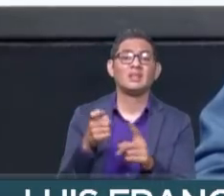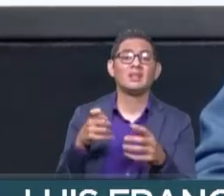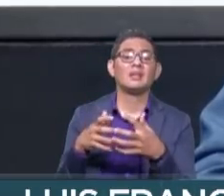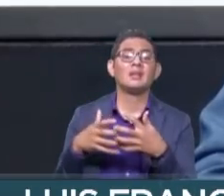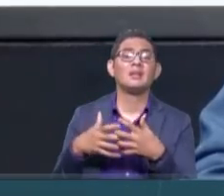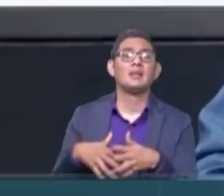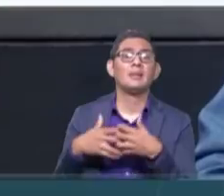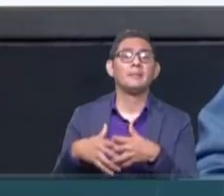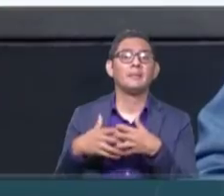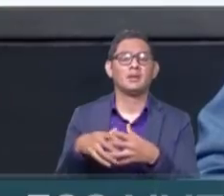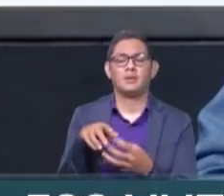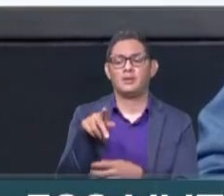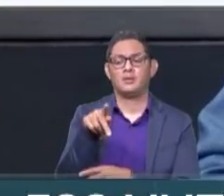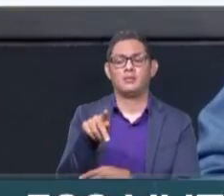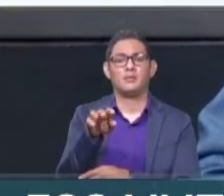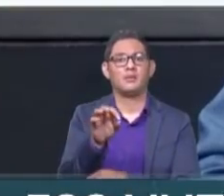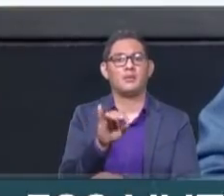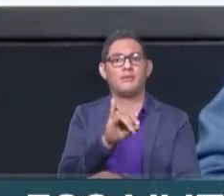farmacéuticas de Pfizer.